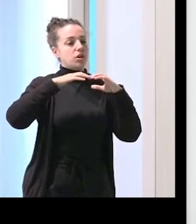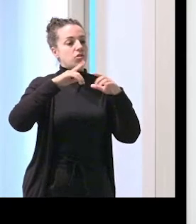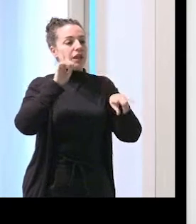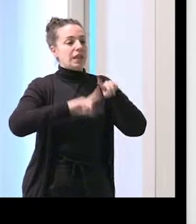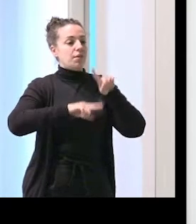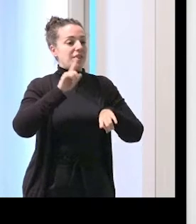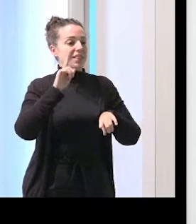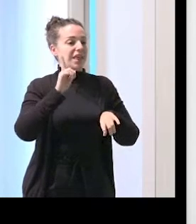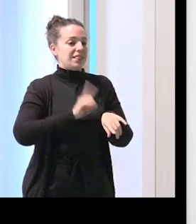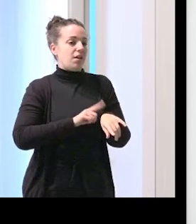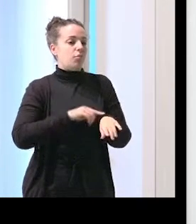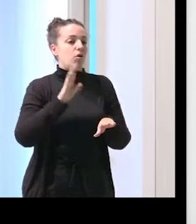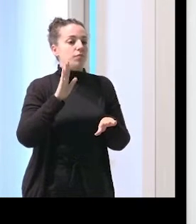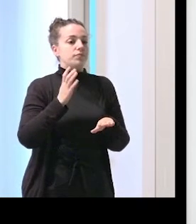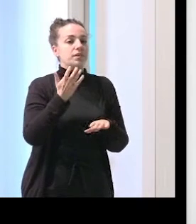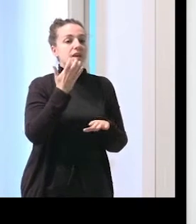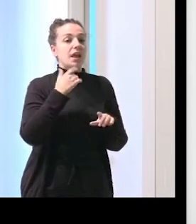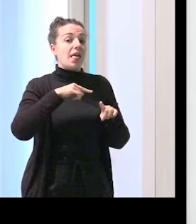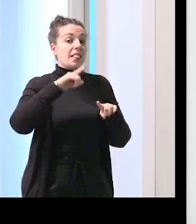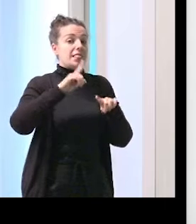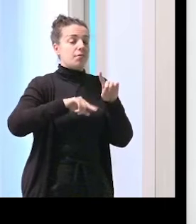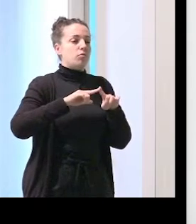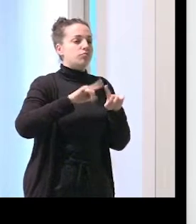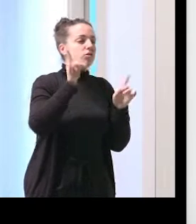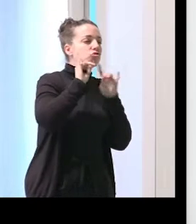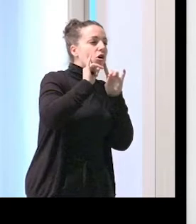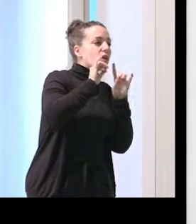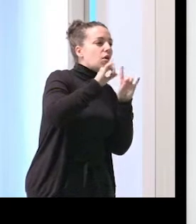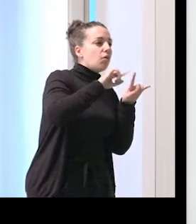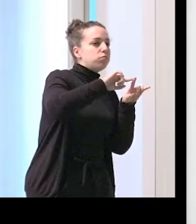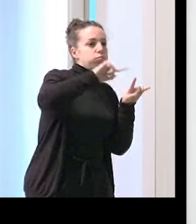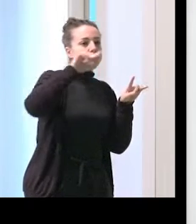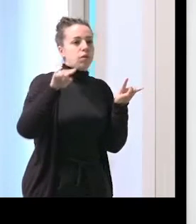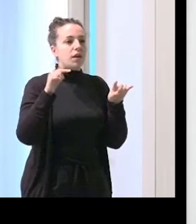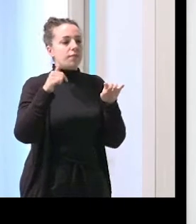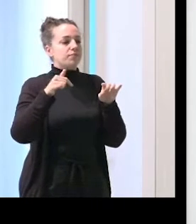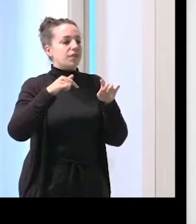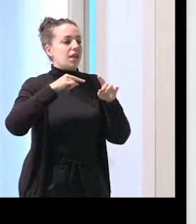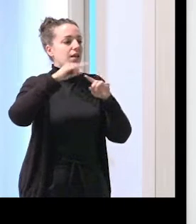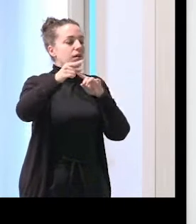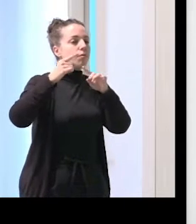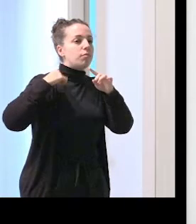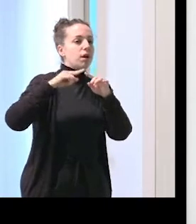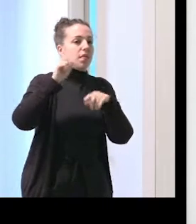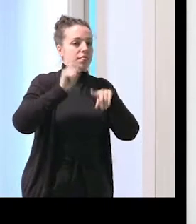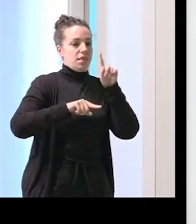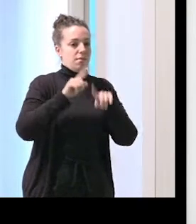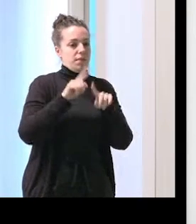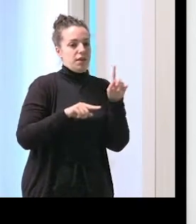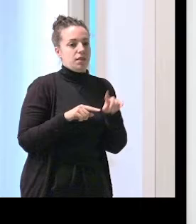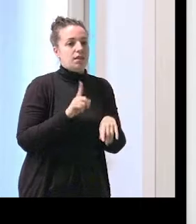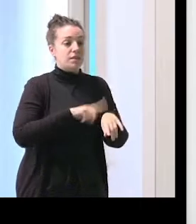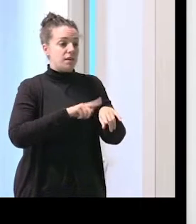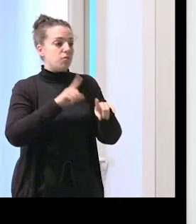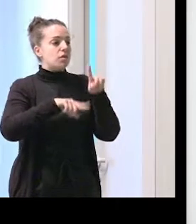tiempo para la baja frecuencia. O sea, el tiempo que tarda en llegar un sonido al otro, depende de dónde está orientado, podemos orientarnos. Y el